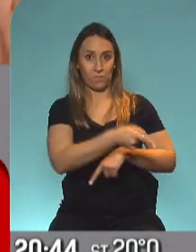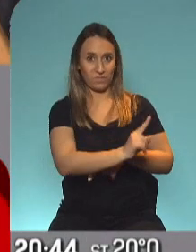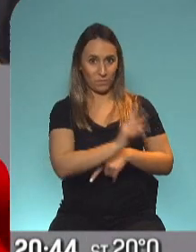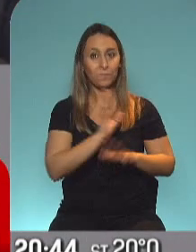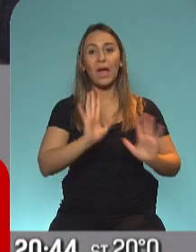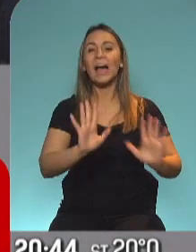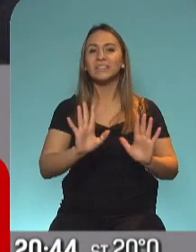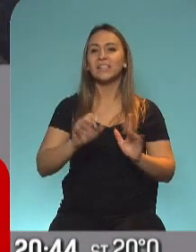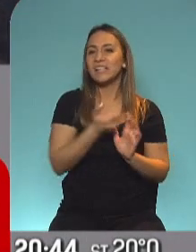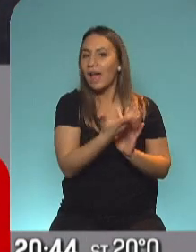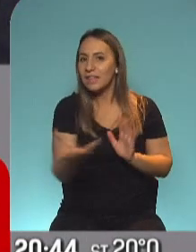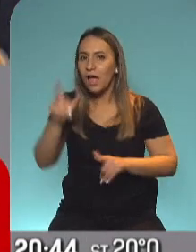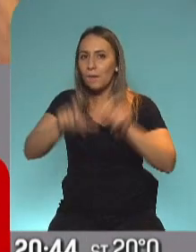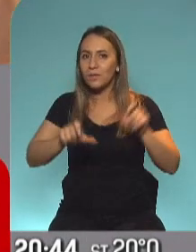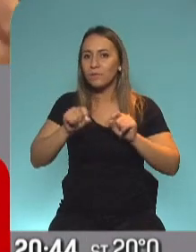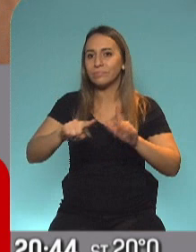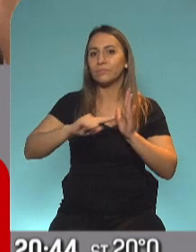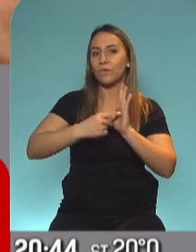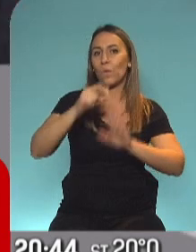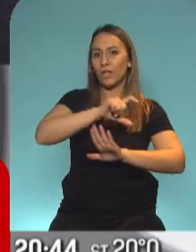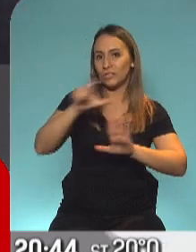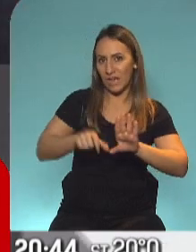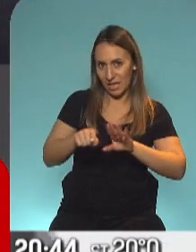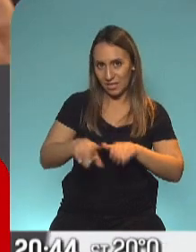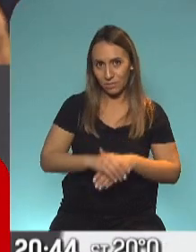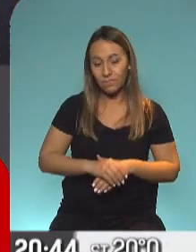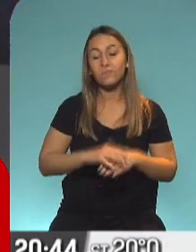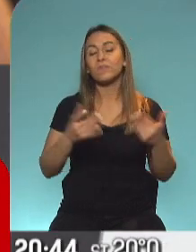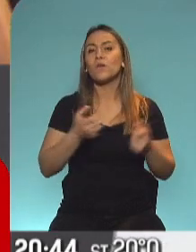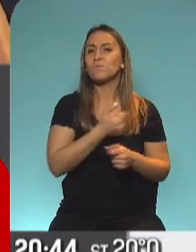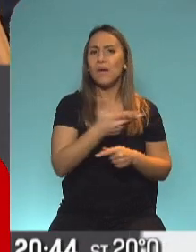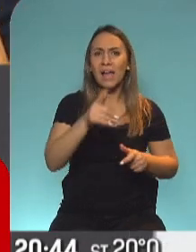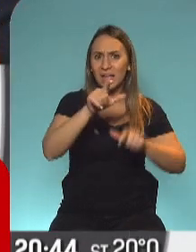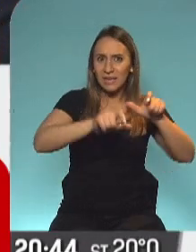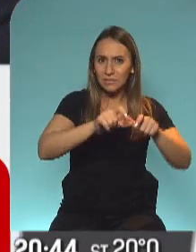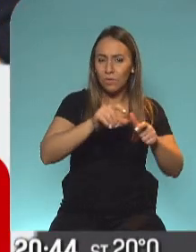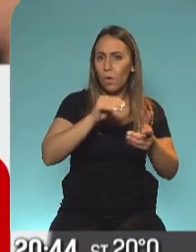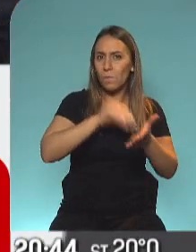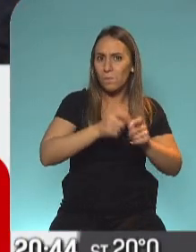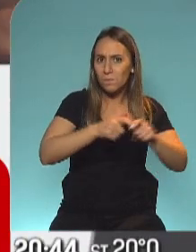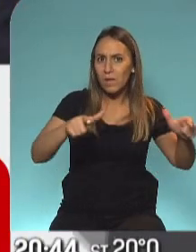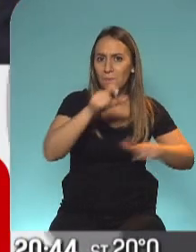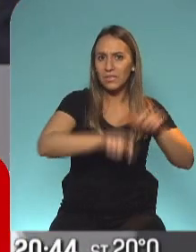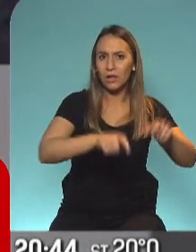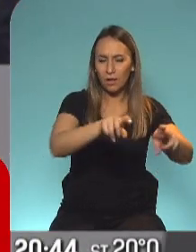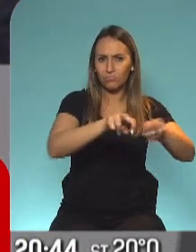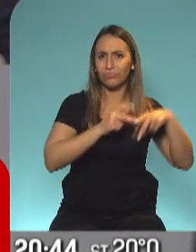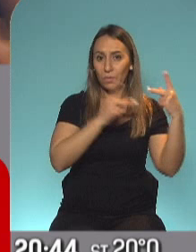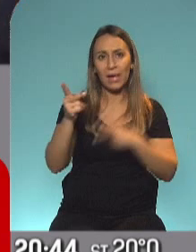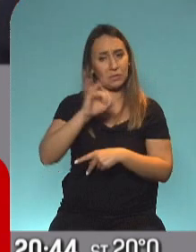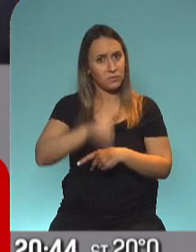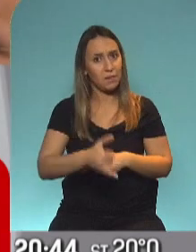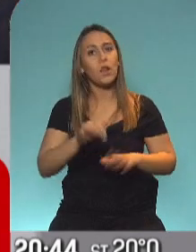zona metropolitana, digamos, no es tan elevado. Por eso digo, ¿hay más cantidad de pasajeros? Sí. Ahora, la verdad que es un pico no tan alto comparado con lo